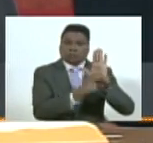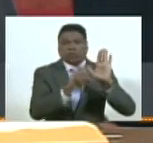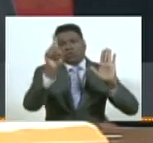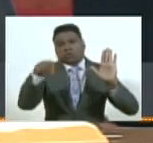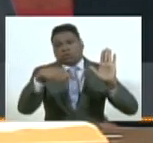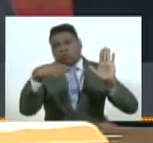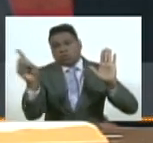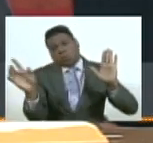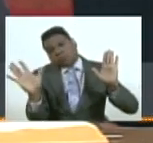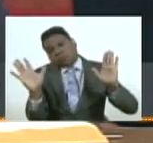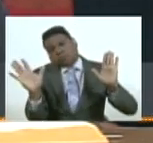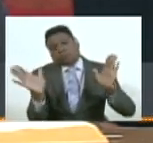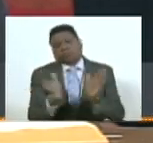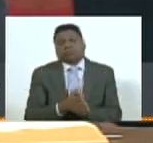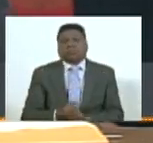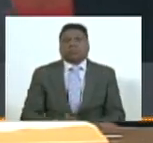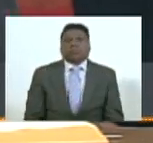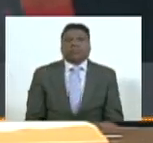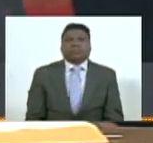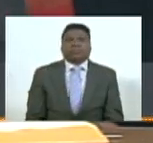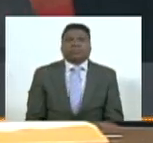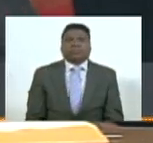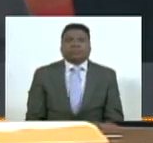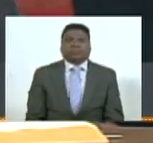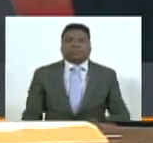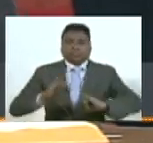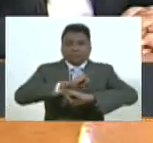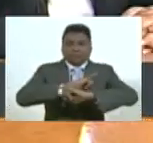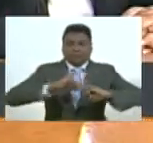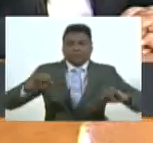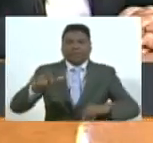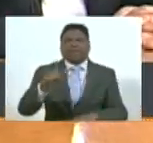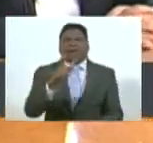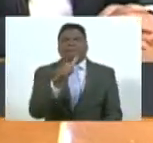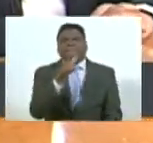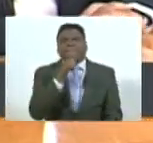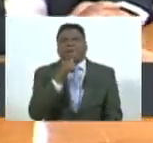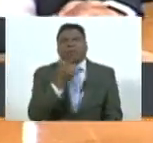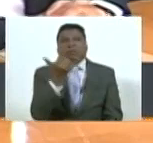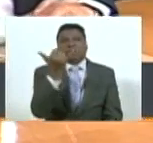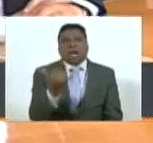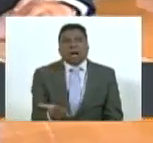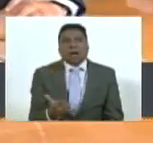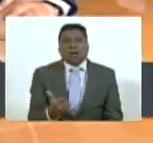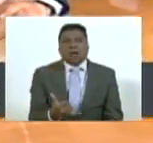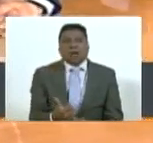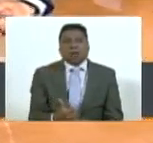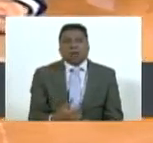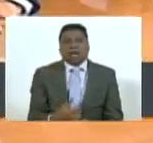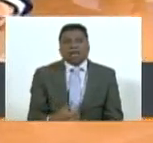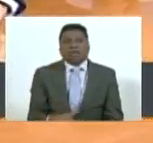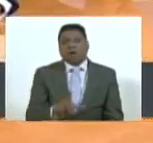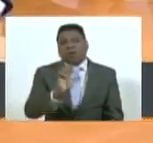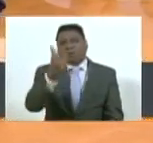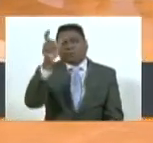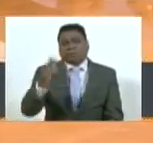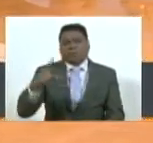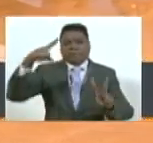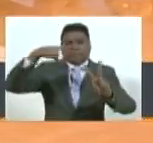redacte. Para cerrar el ciclo de preguntas, tiene la palabra Mariana Mata Dugarte, de Venezolana de Televisión.